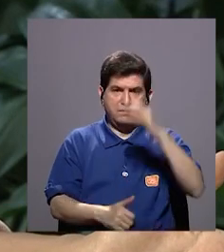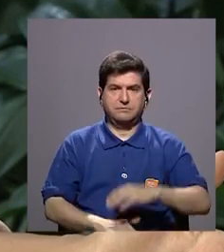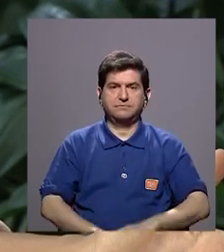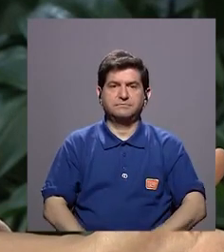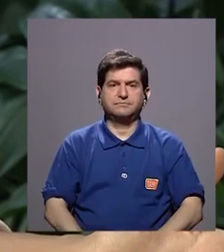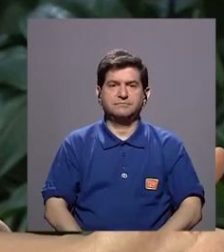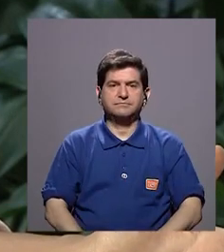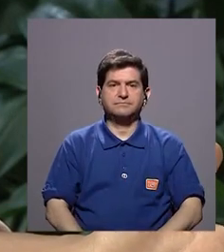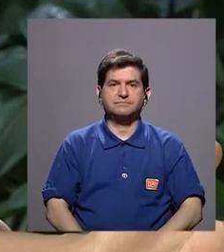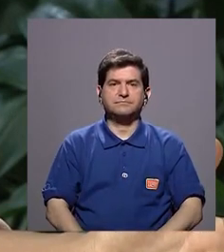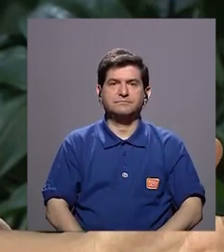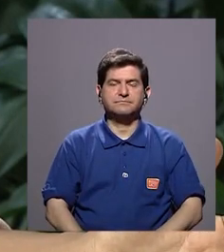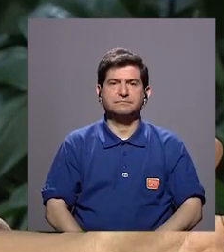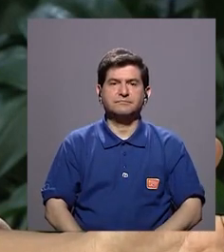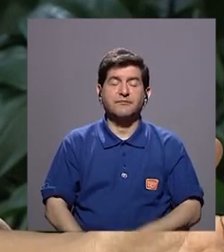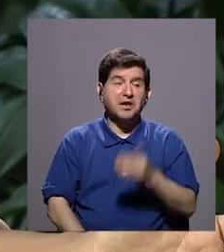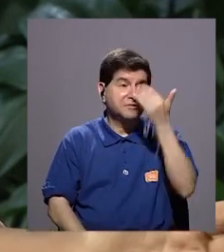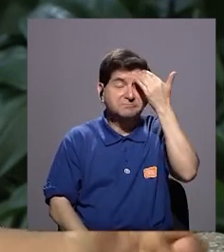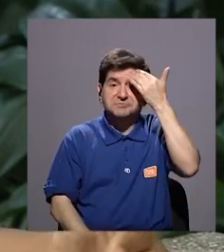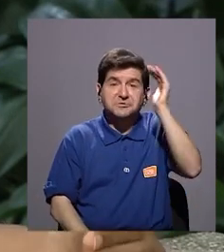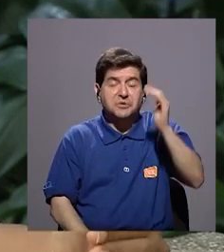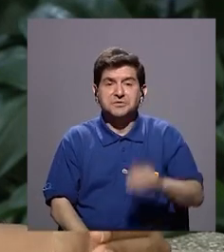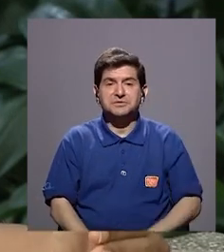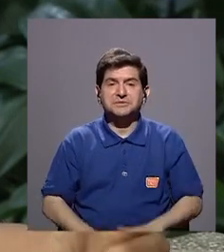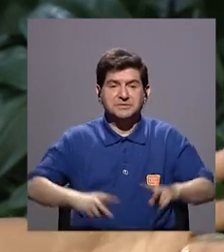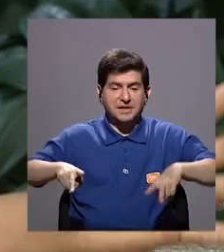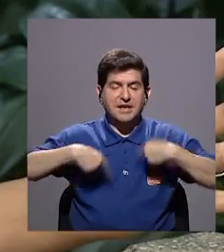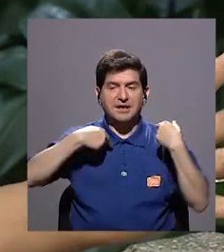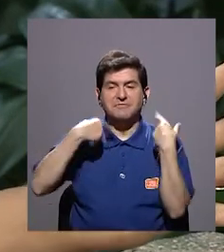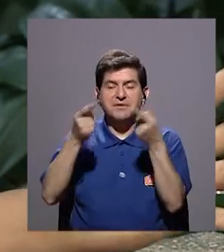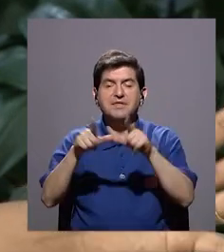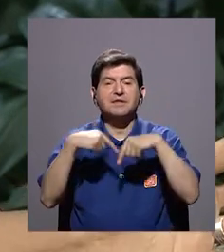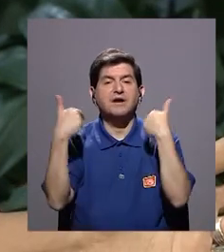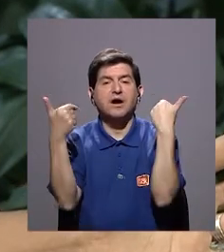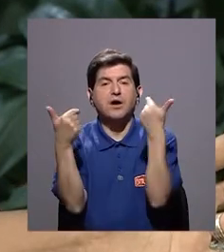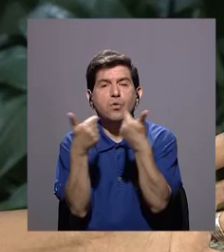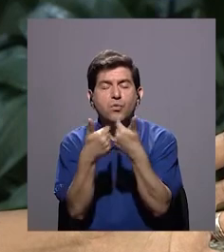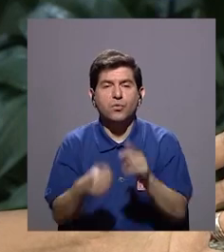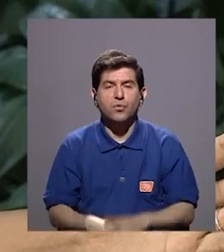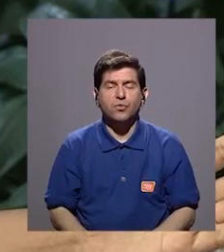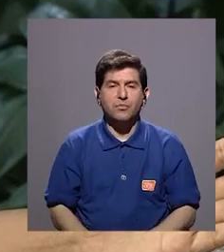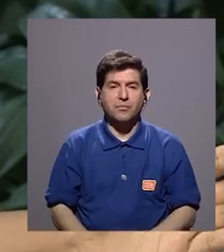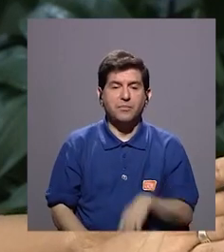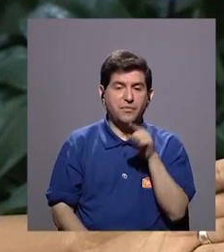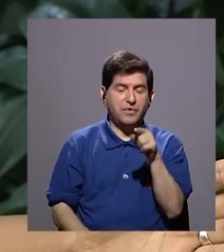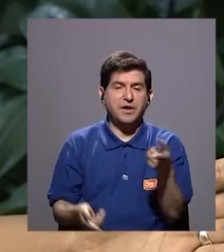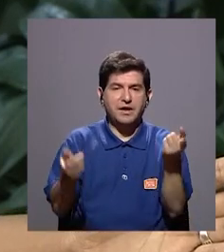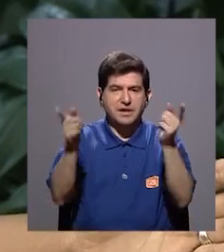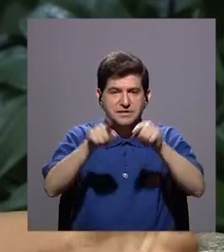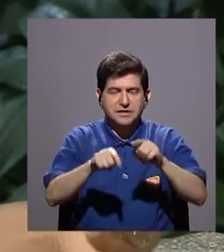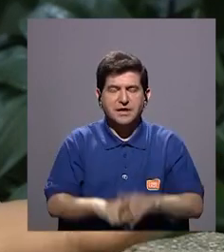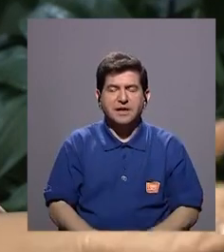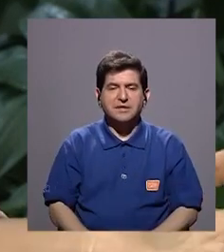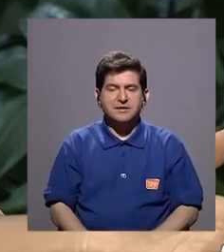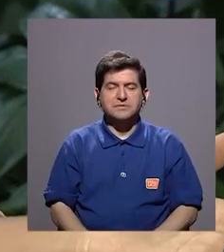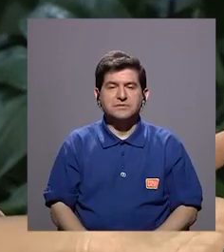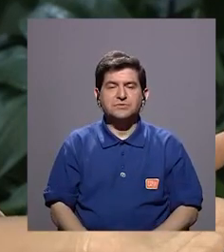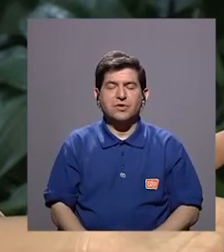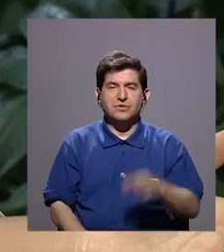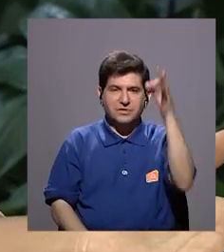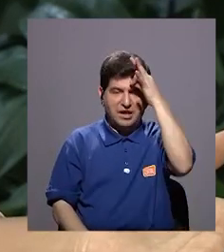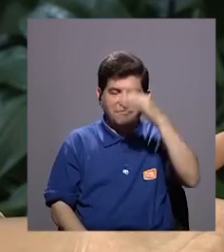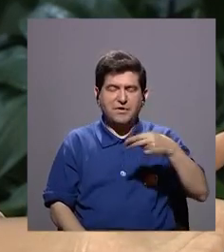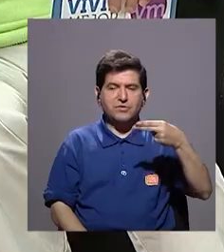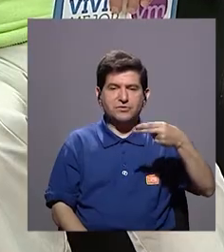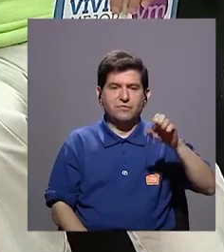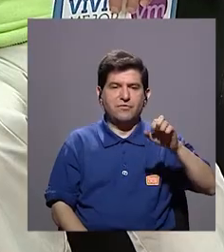filosóficos. Y, no sé, la vida me llevó a un grupo que son los herméticos, que vienen de Hermes, el